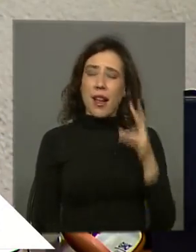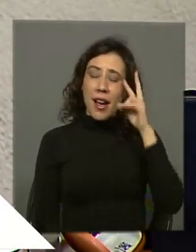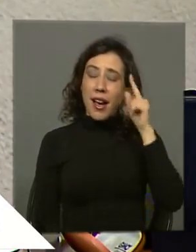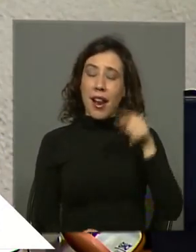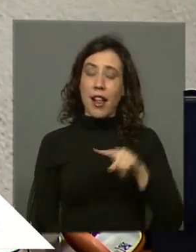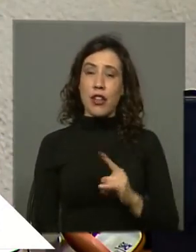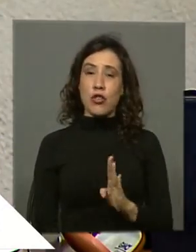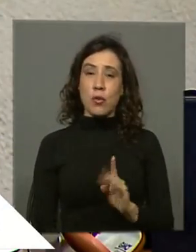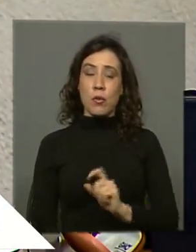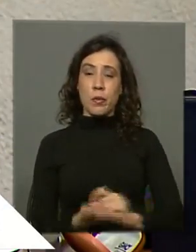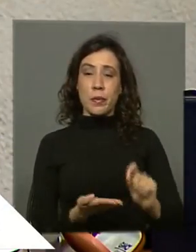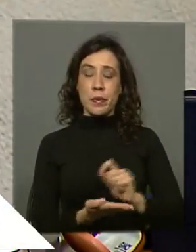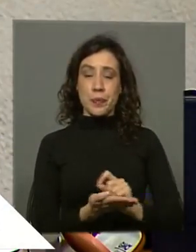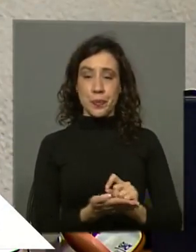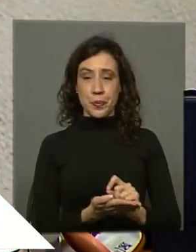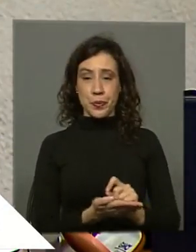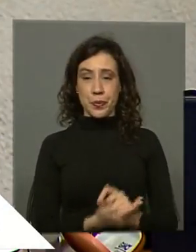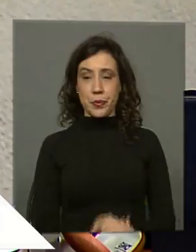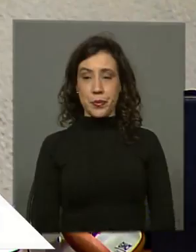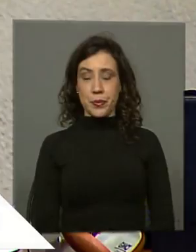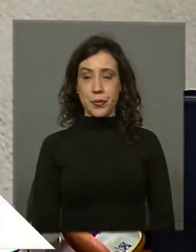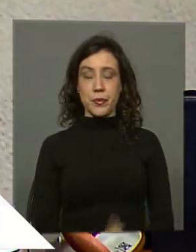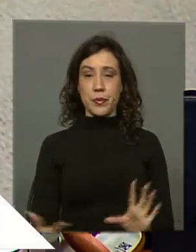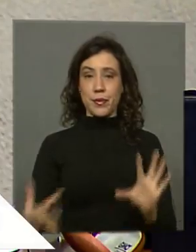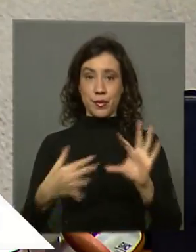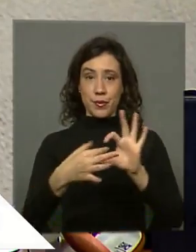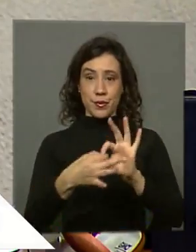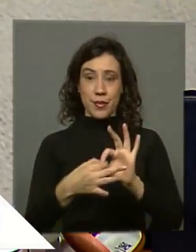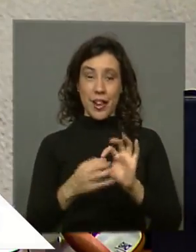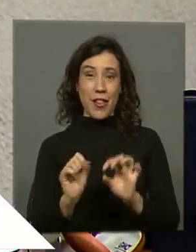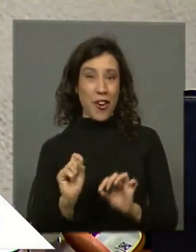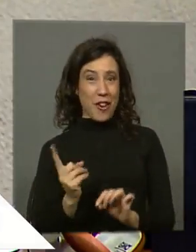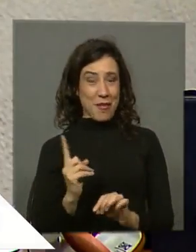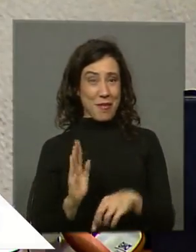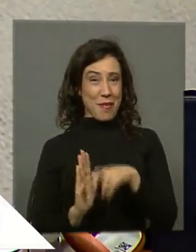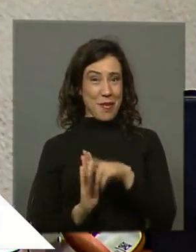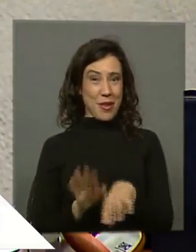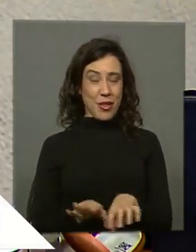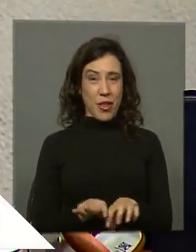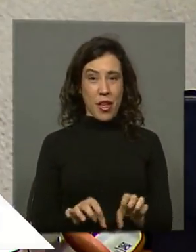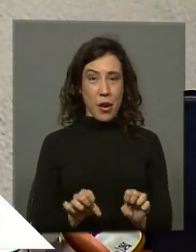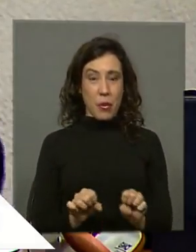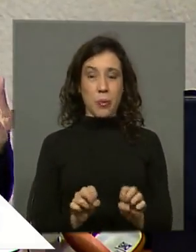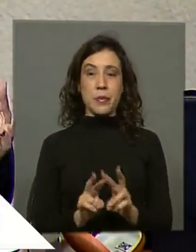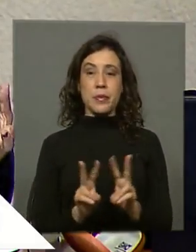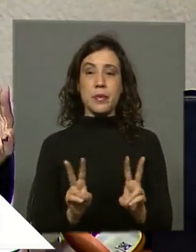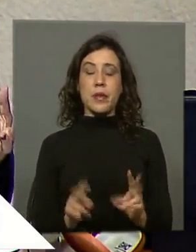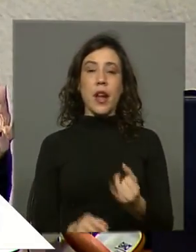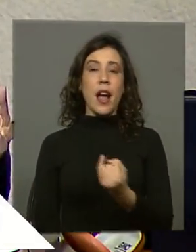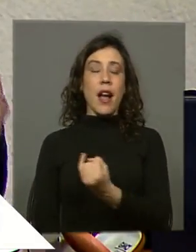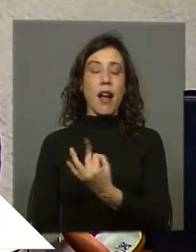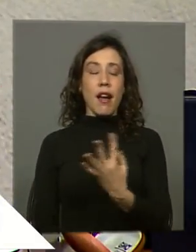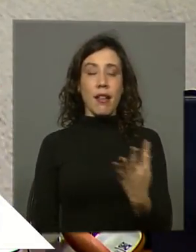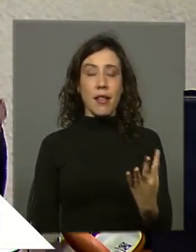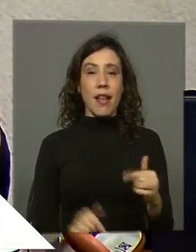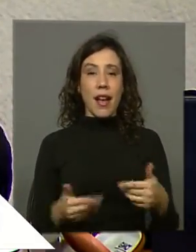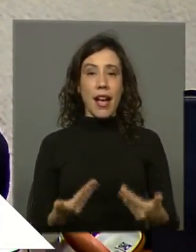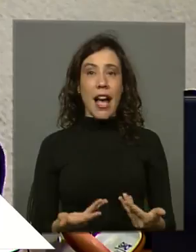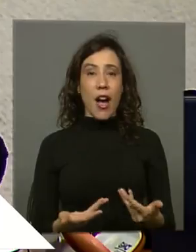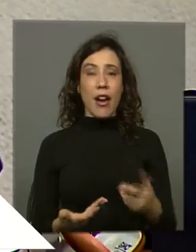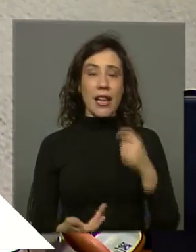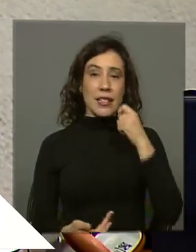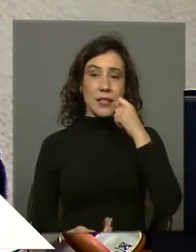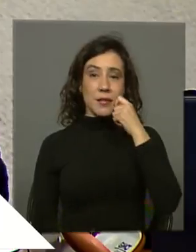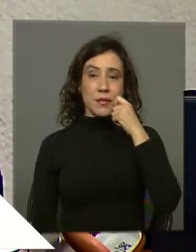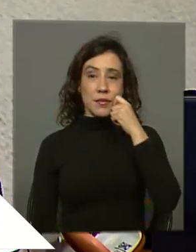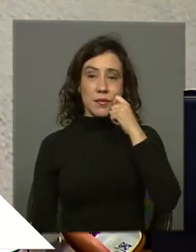esta subsecretaría y conectándolo con el primer proyecto de acuerdo tiene que ver con la cuantificación que hoy día significa